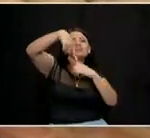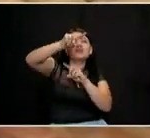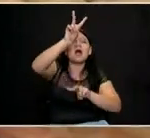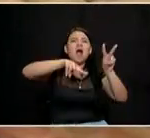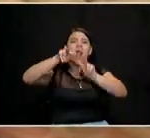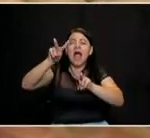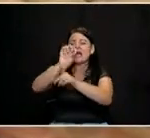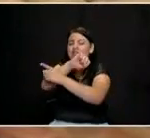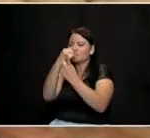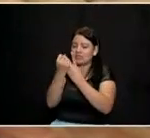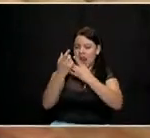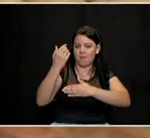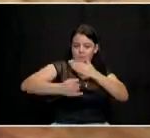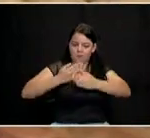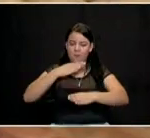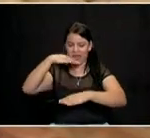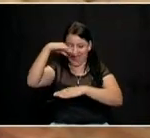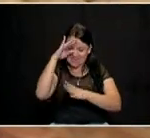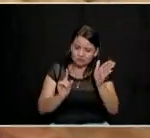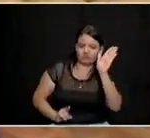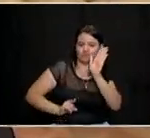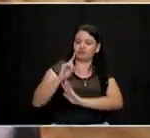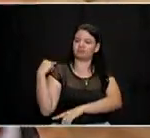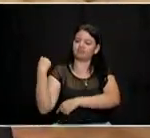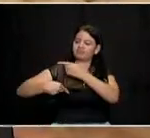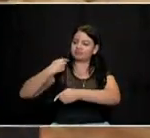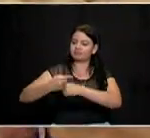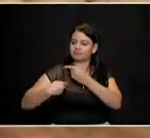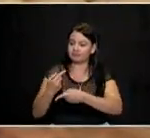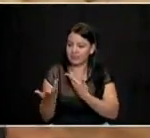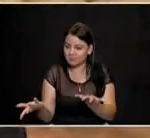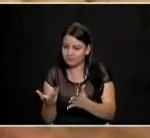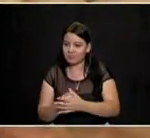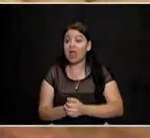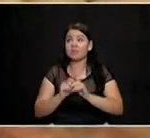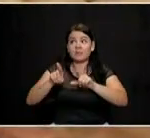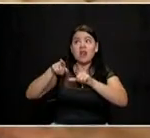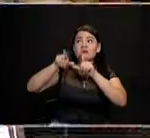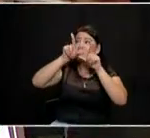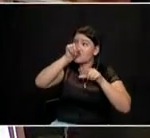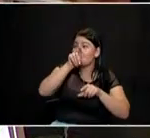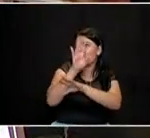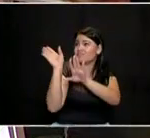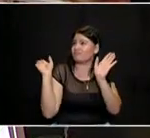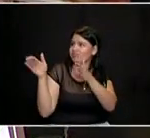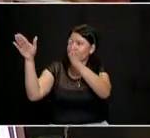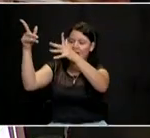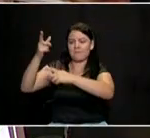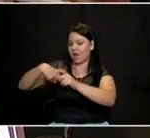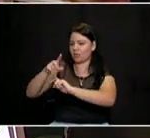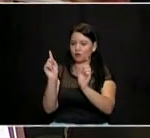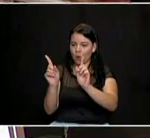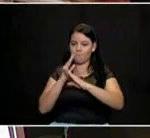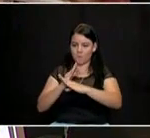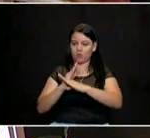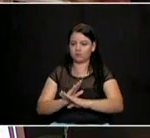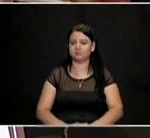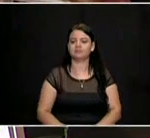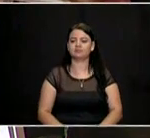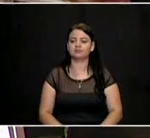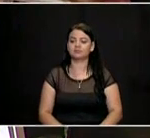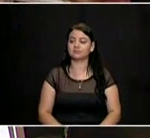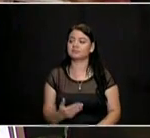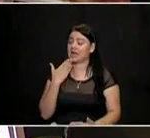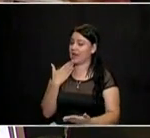para el desarrollo de este sector en nuestra ciudad y avistamiento de aves entre otras opciones que son importantes muchas gracias candidatos estamos